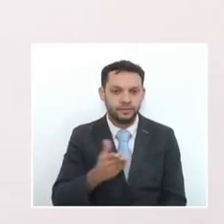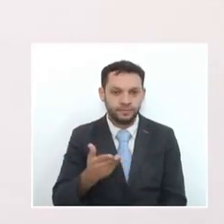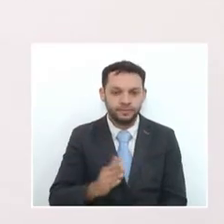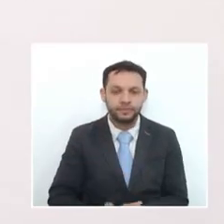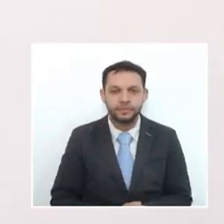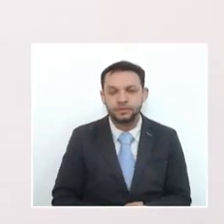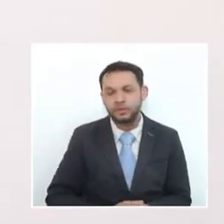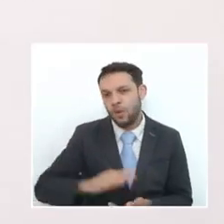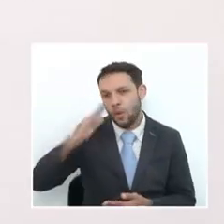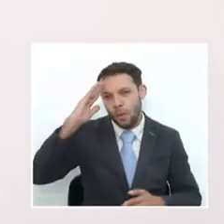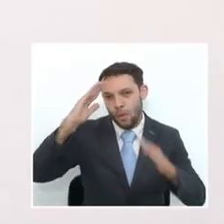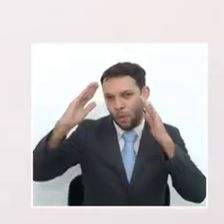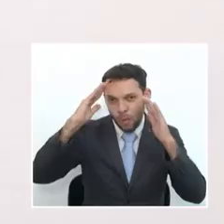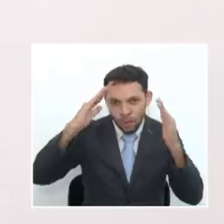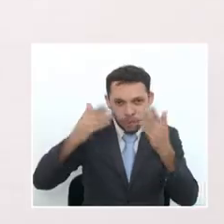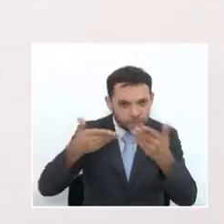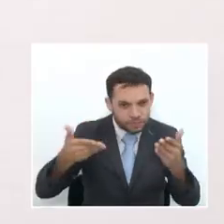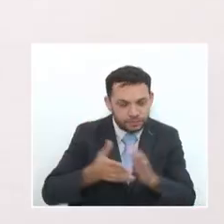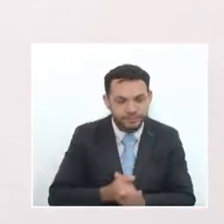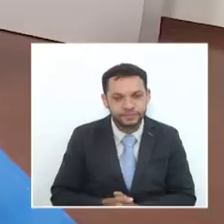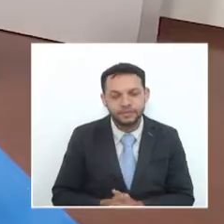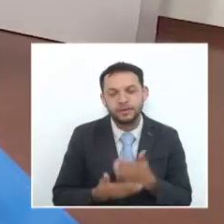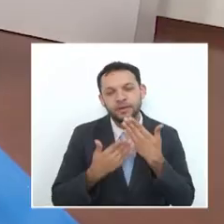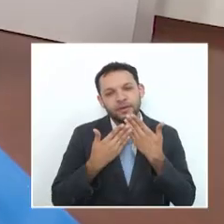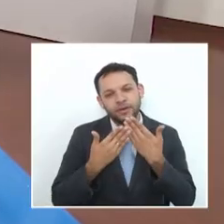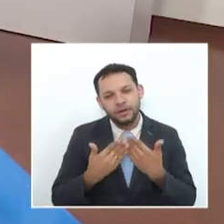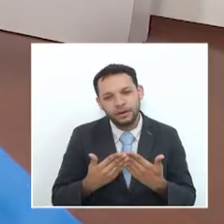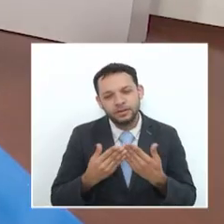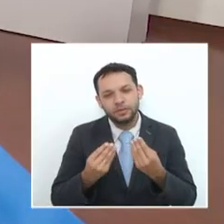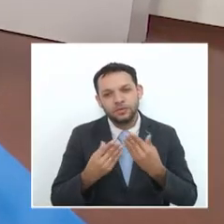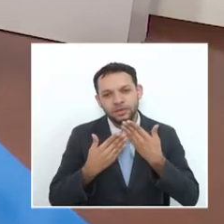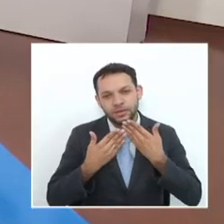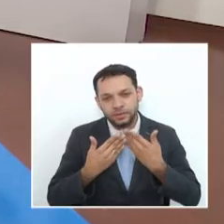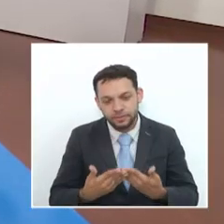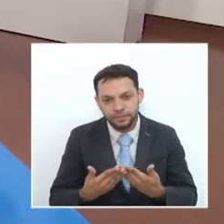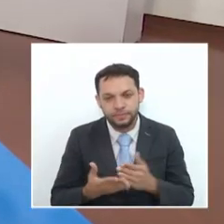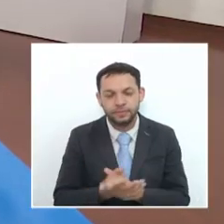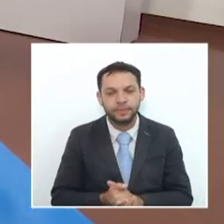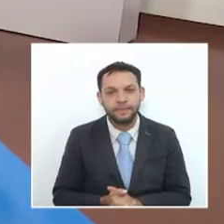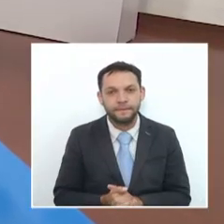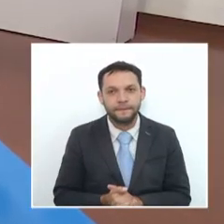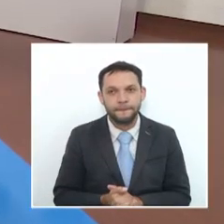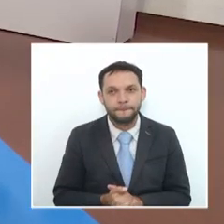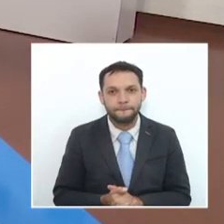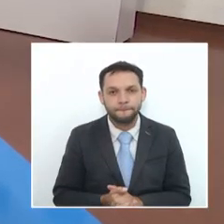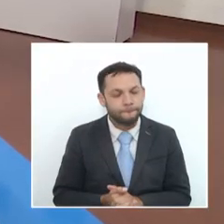Buenas noches, muchas gracias. Me diagnosticaron hace un mes